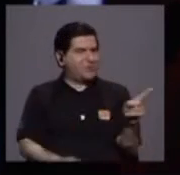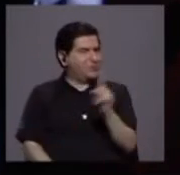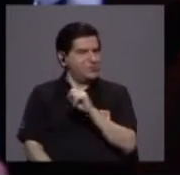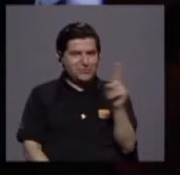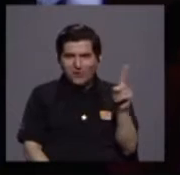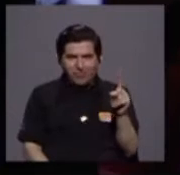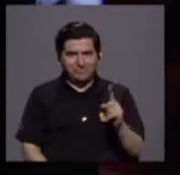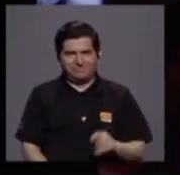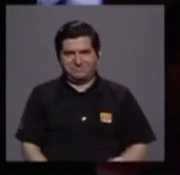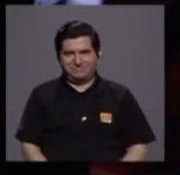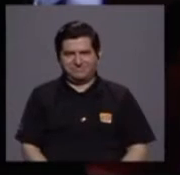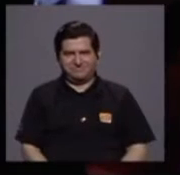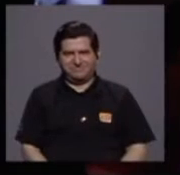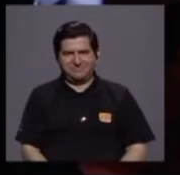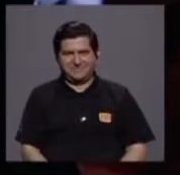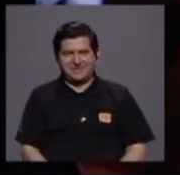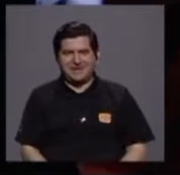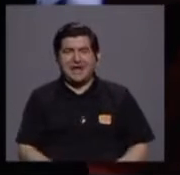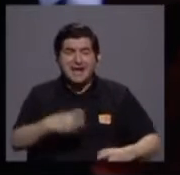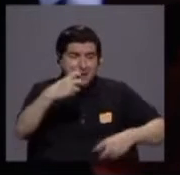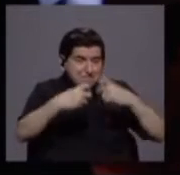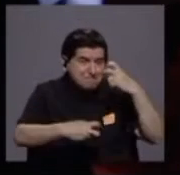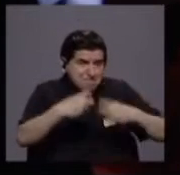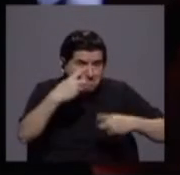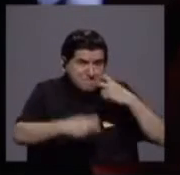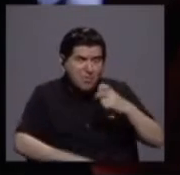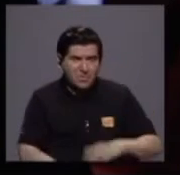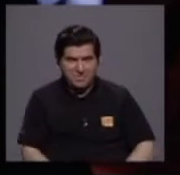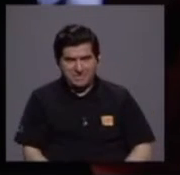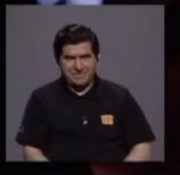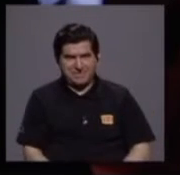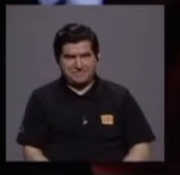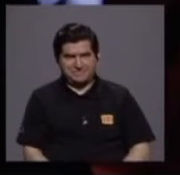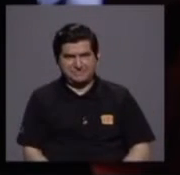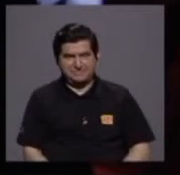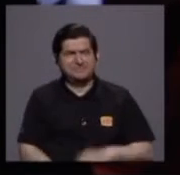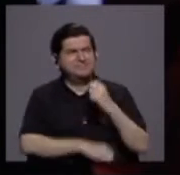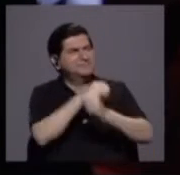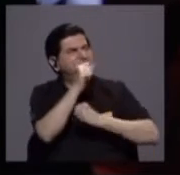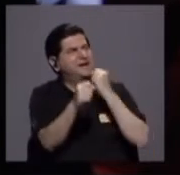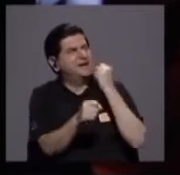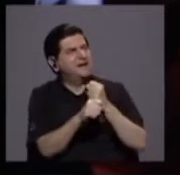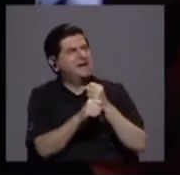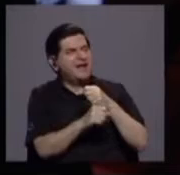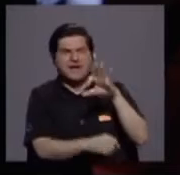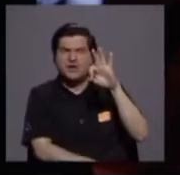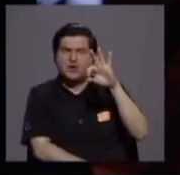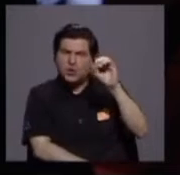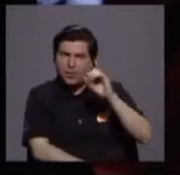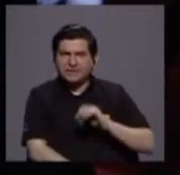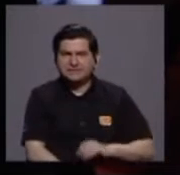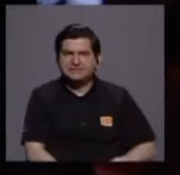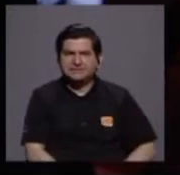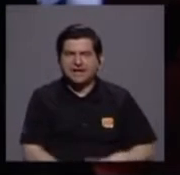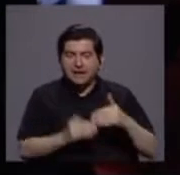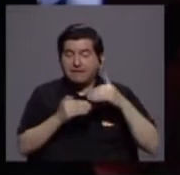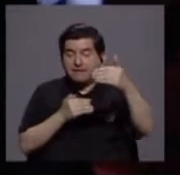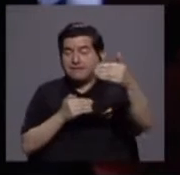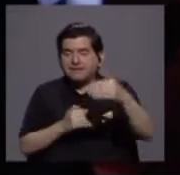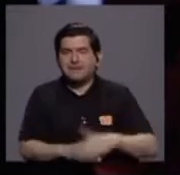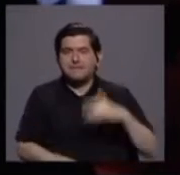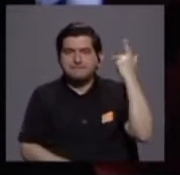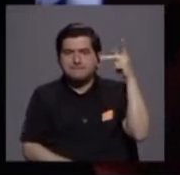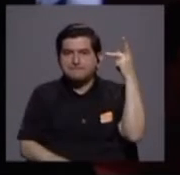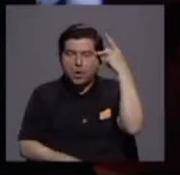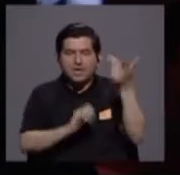El problema que se da a partir de los años 90 es que la